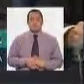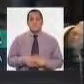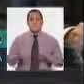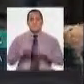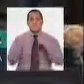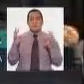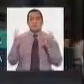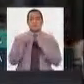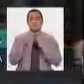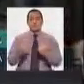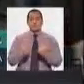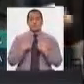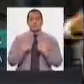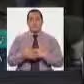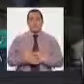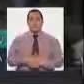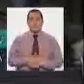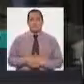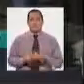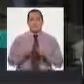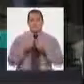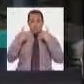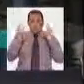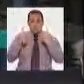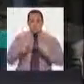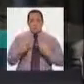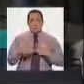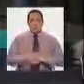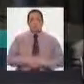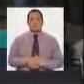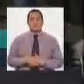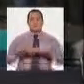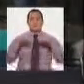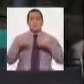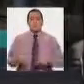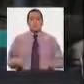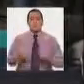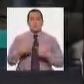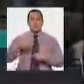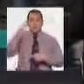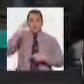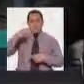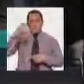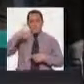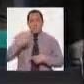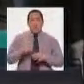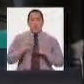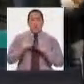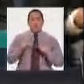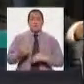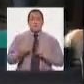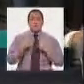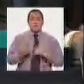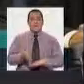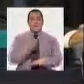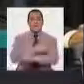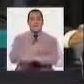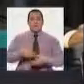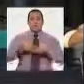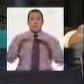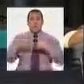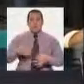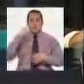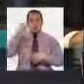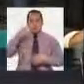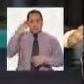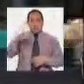la reunión tiene como propósito cumplir con una política, o tuvo como propósito cumplir con una política